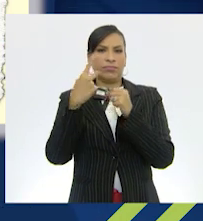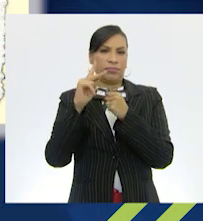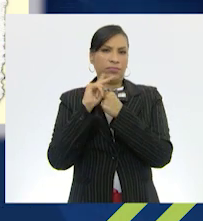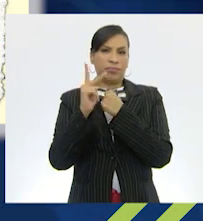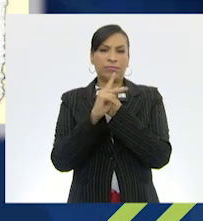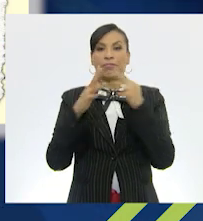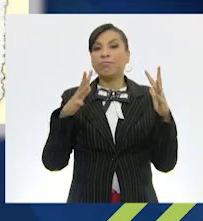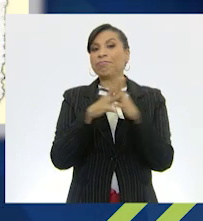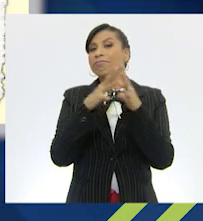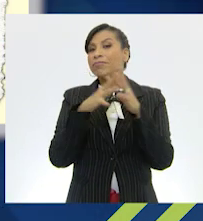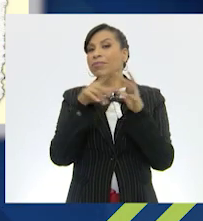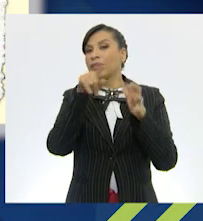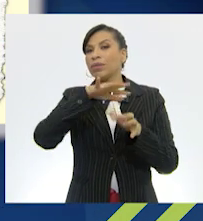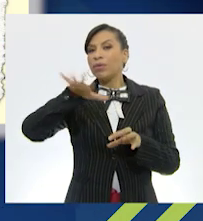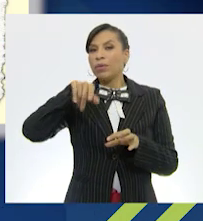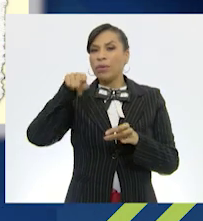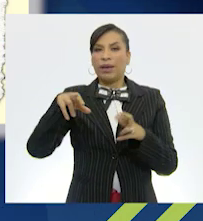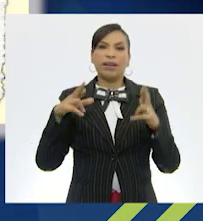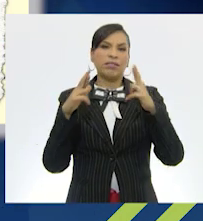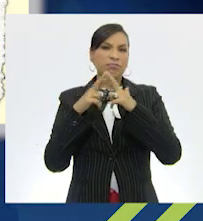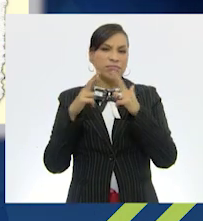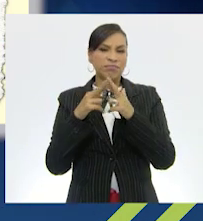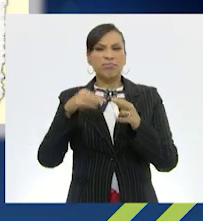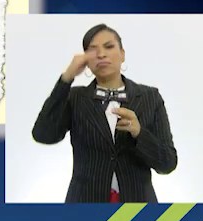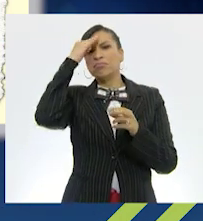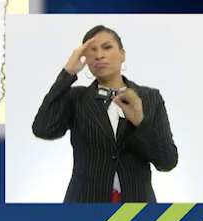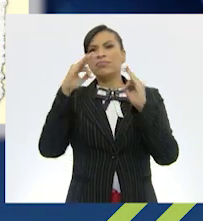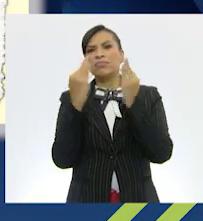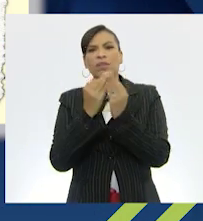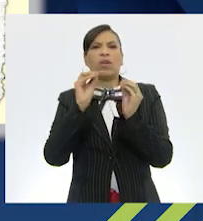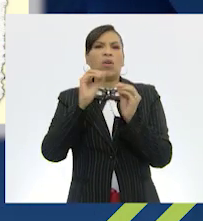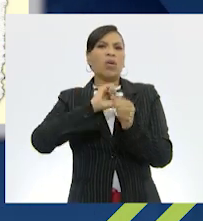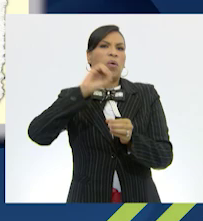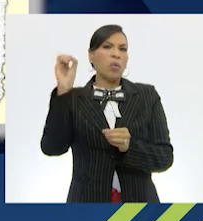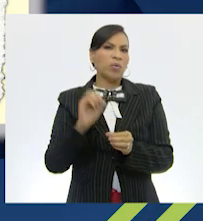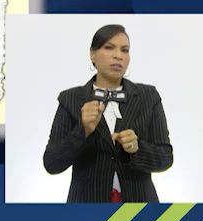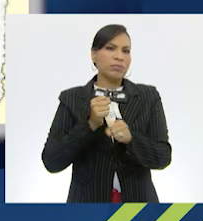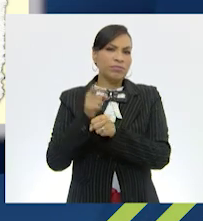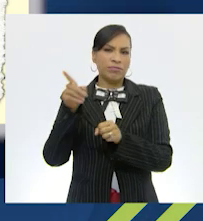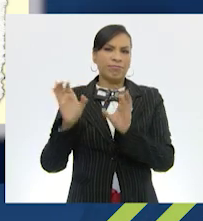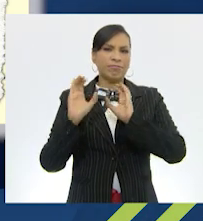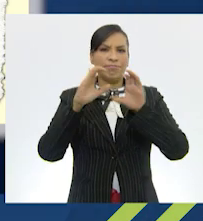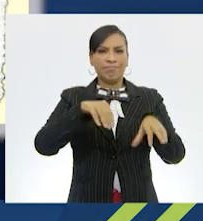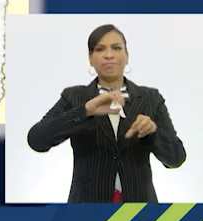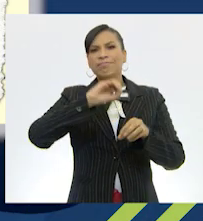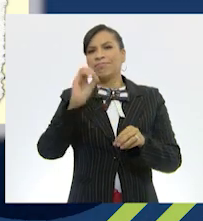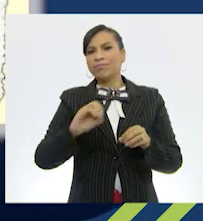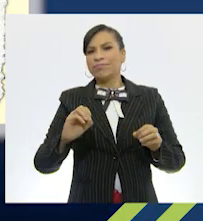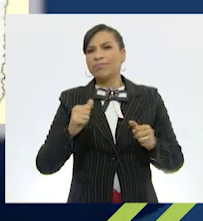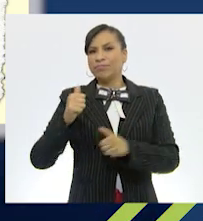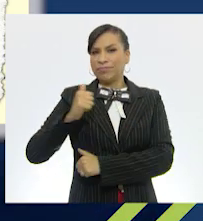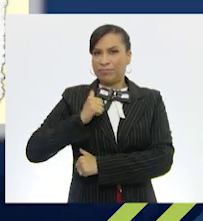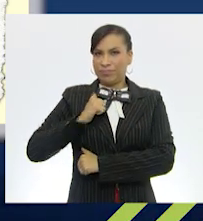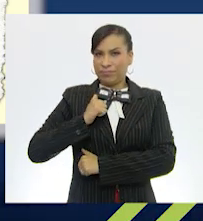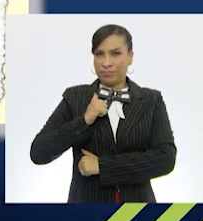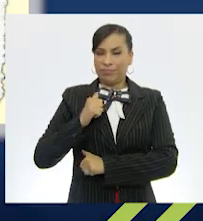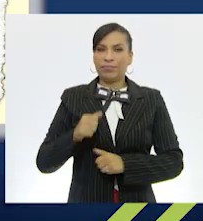están en guerra y los persiguen por su religión, pensamiento o los obligan a alistarse en el ejército.